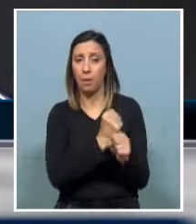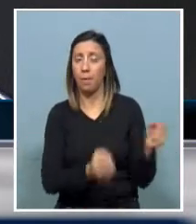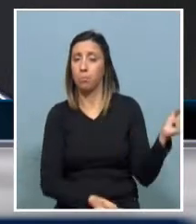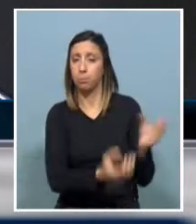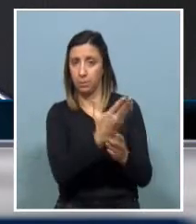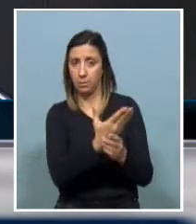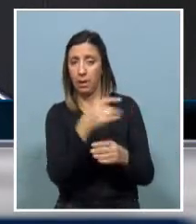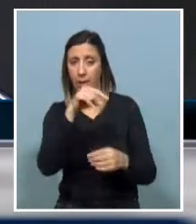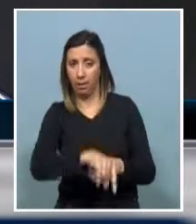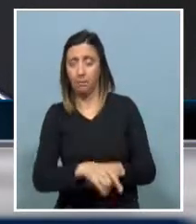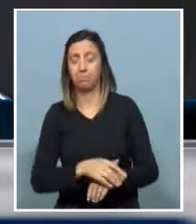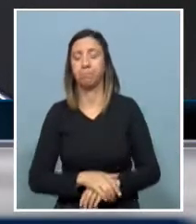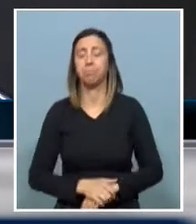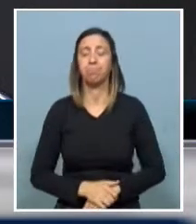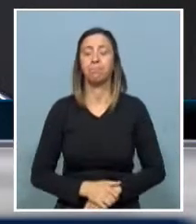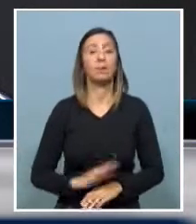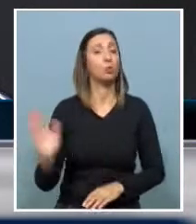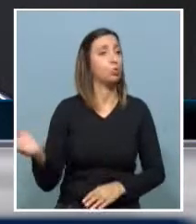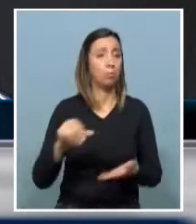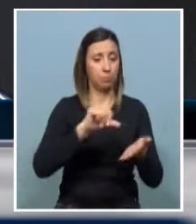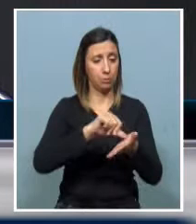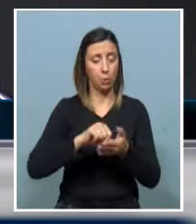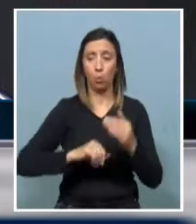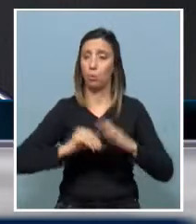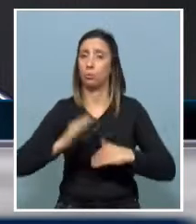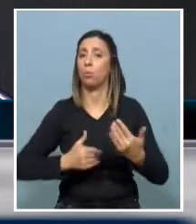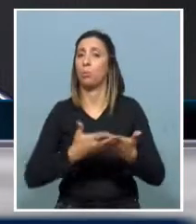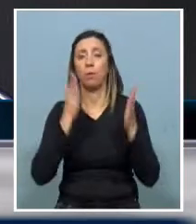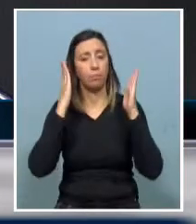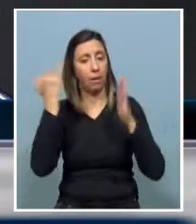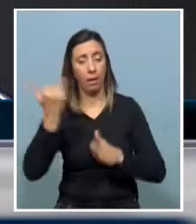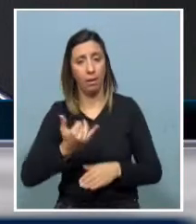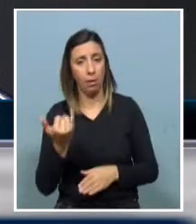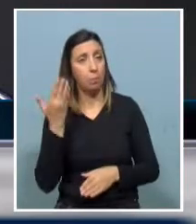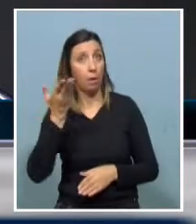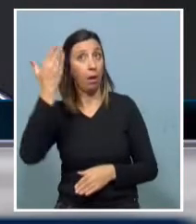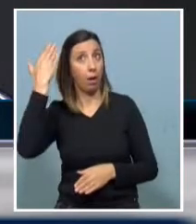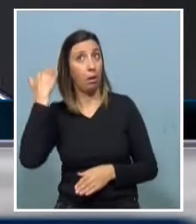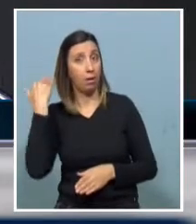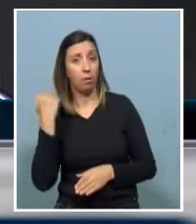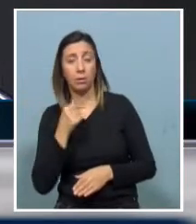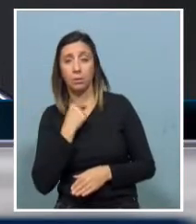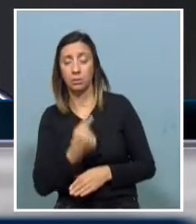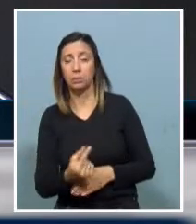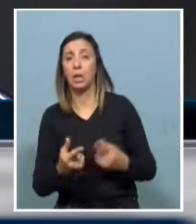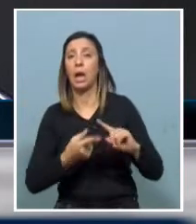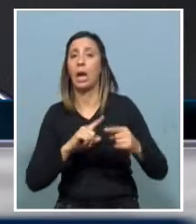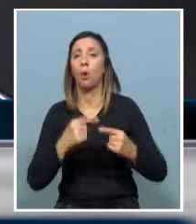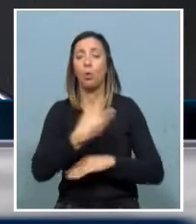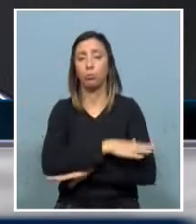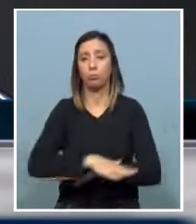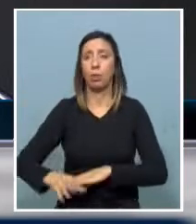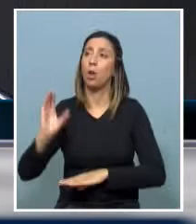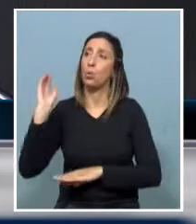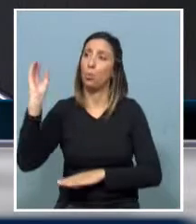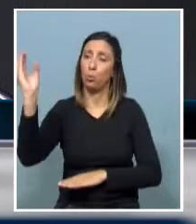de la provincia de San Luis. En todas las ciudades hay obra pública destinada, como pidió el gobernador. Estamos hablando de los convenios de asfalto y